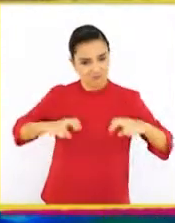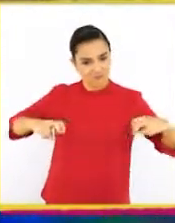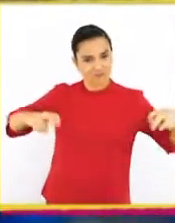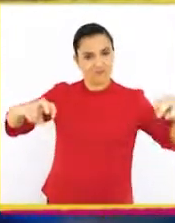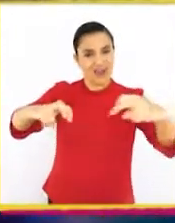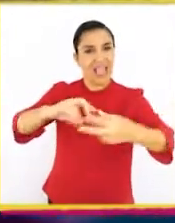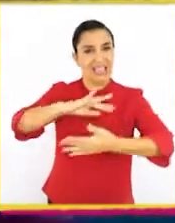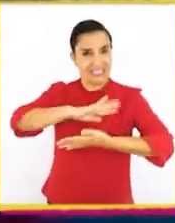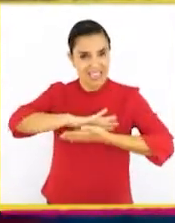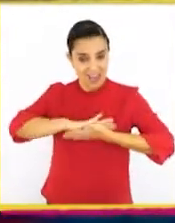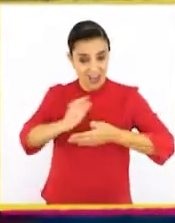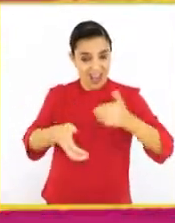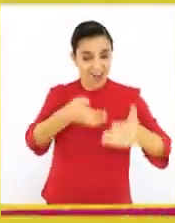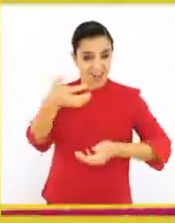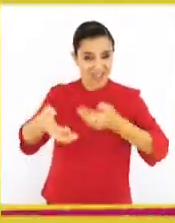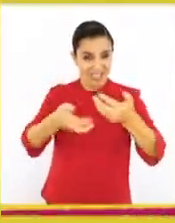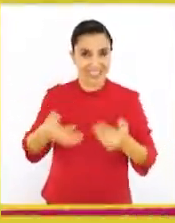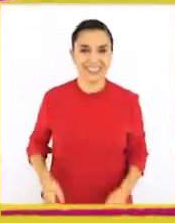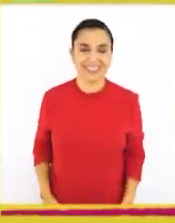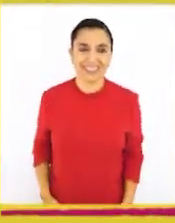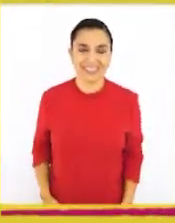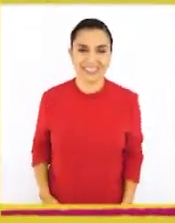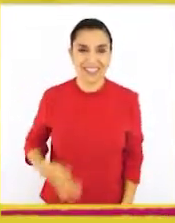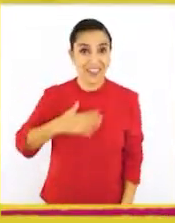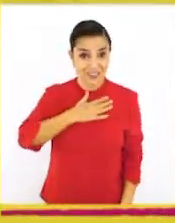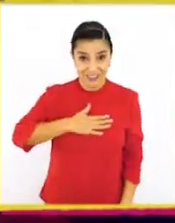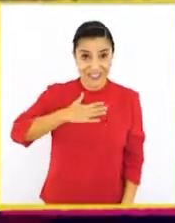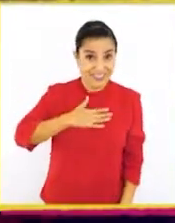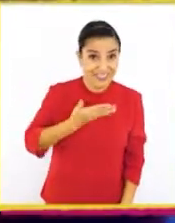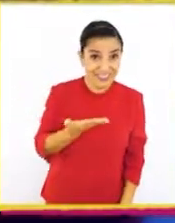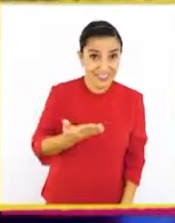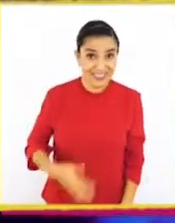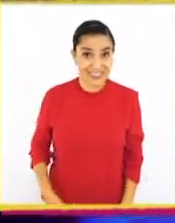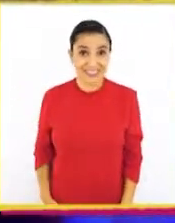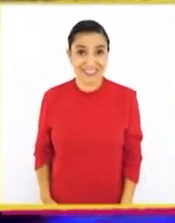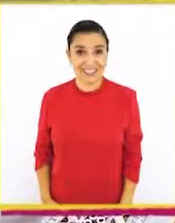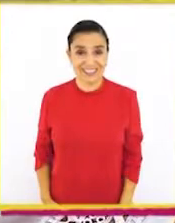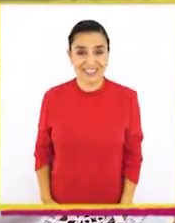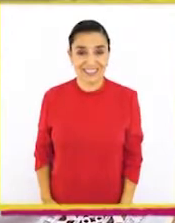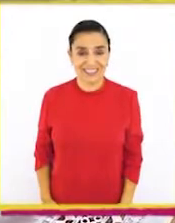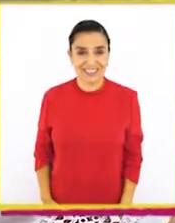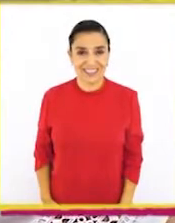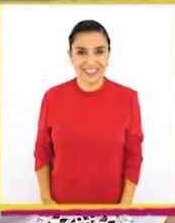reunirse a celebrar alrededor de la fogata. ¿Les gustó?